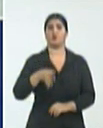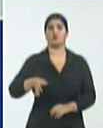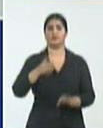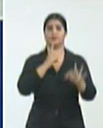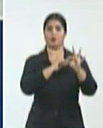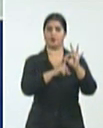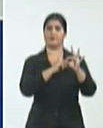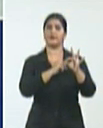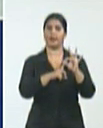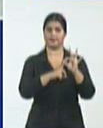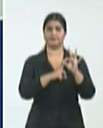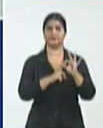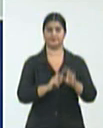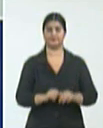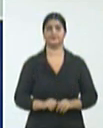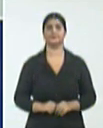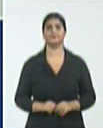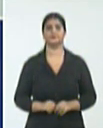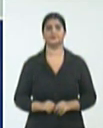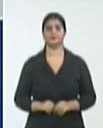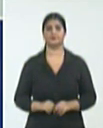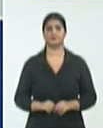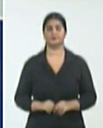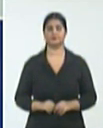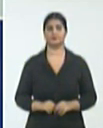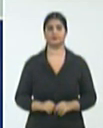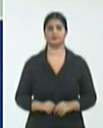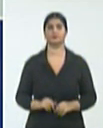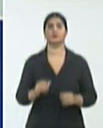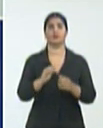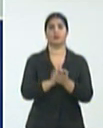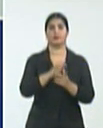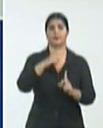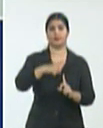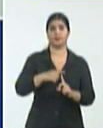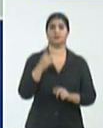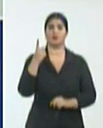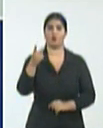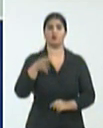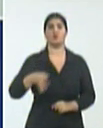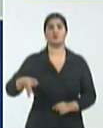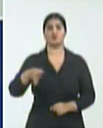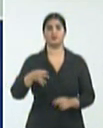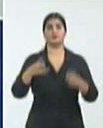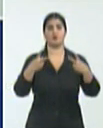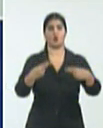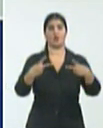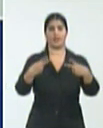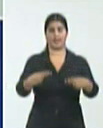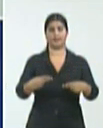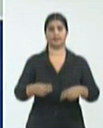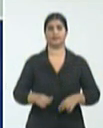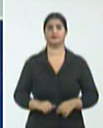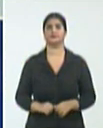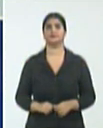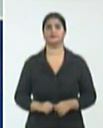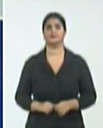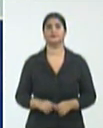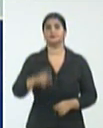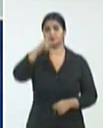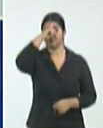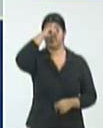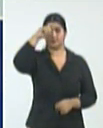de Quibicán. El caso importado de Matanzas en Cárdenas, el caso importado de Santi Espíritu de